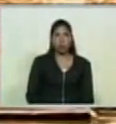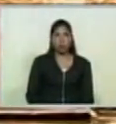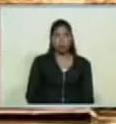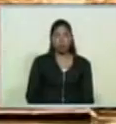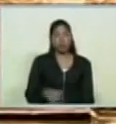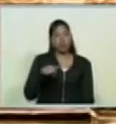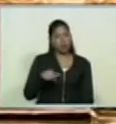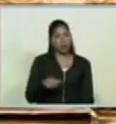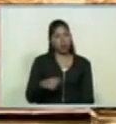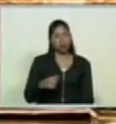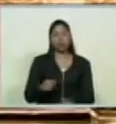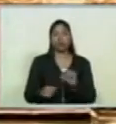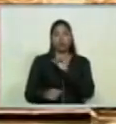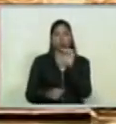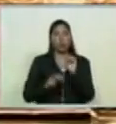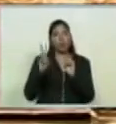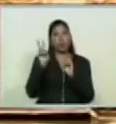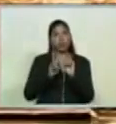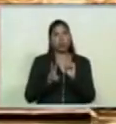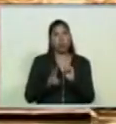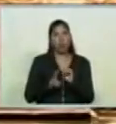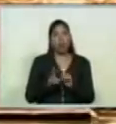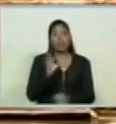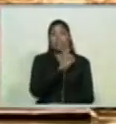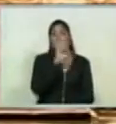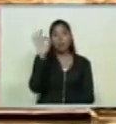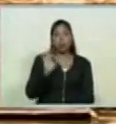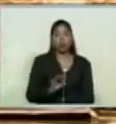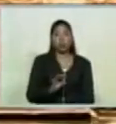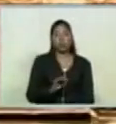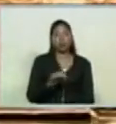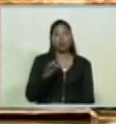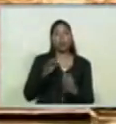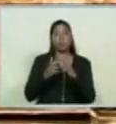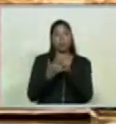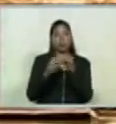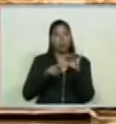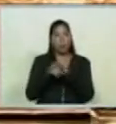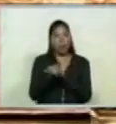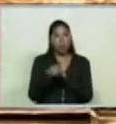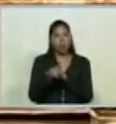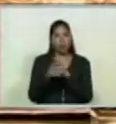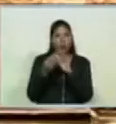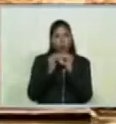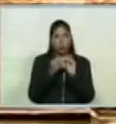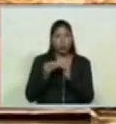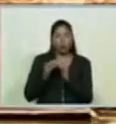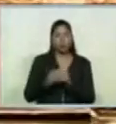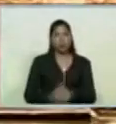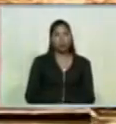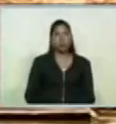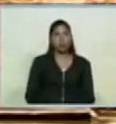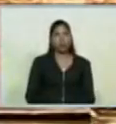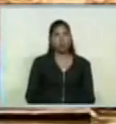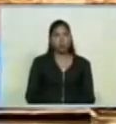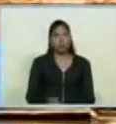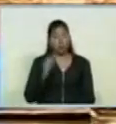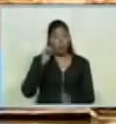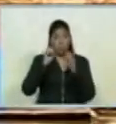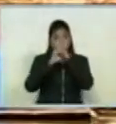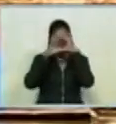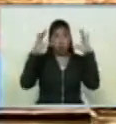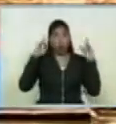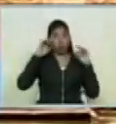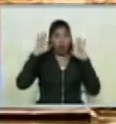Somos Venezuela, Barrio Adentro 100%. ¿Ustedes se imaginan todos esos miles de médicos y médicas que además